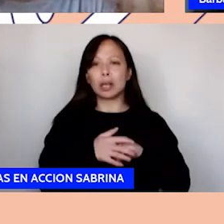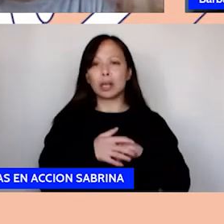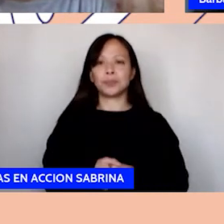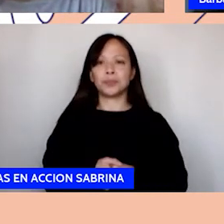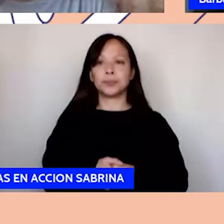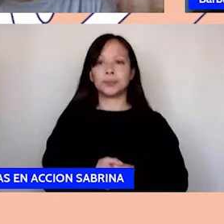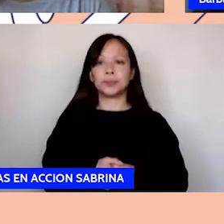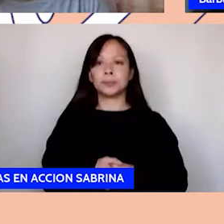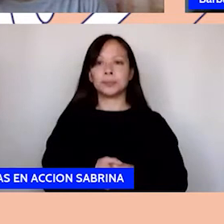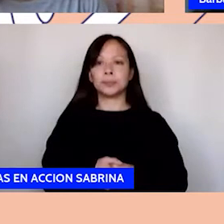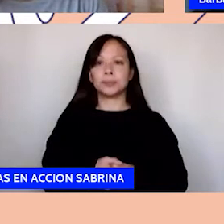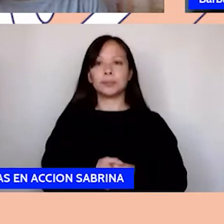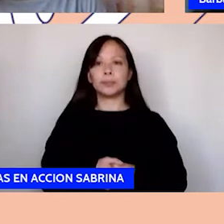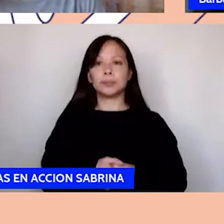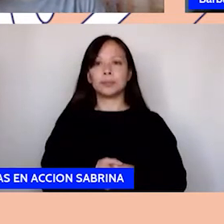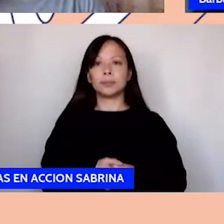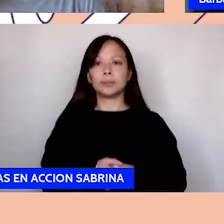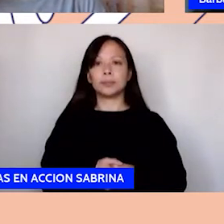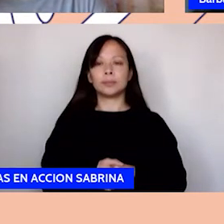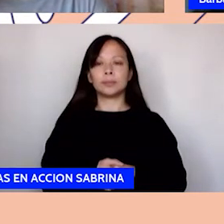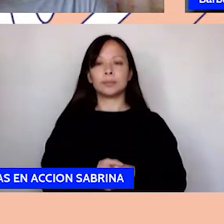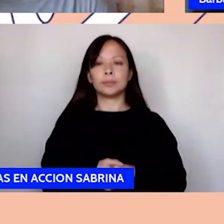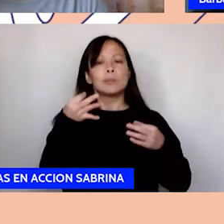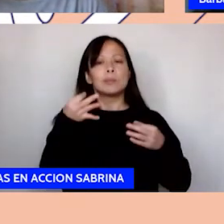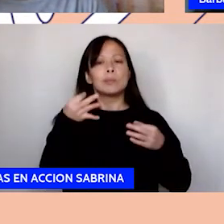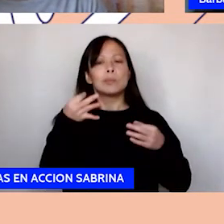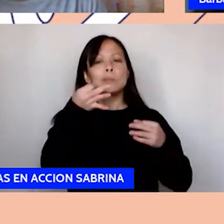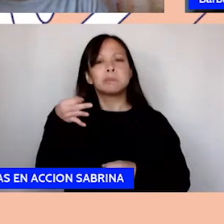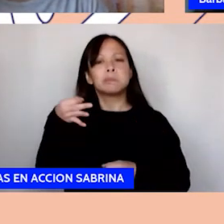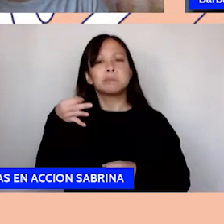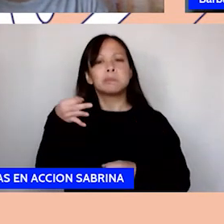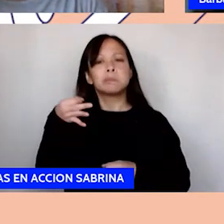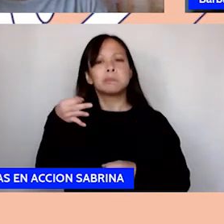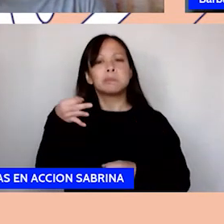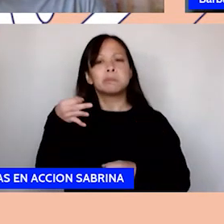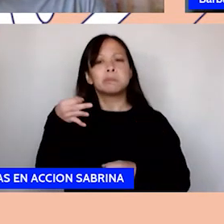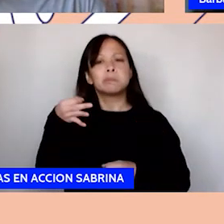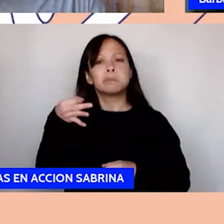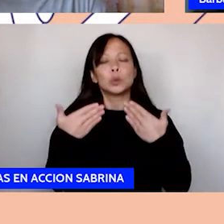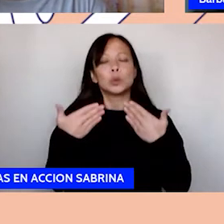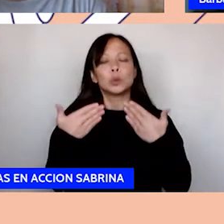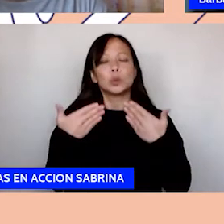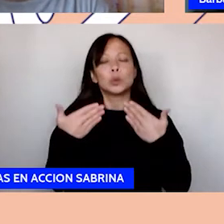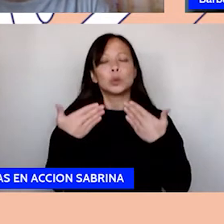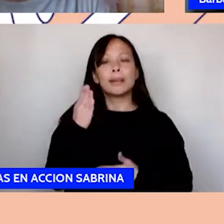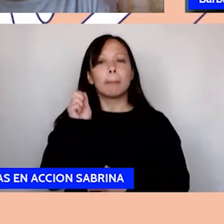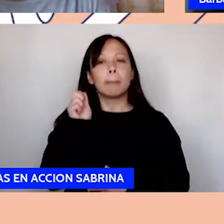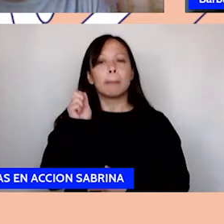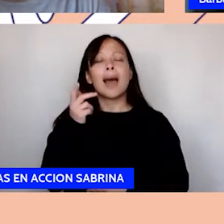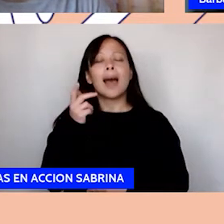Está excelente, muchas gracias, Bárbara. Creo que yo soy una de ellas, o sea, bueno, yo estudié